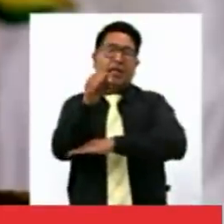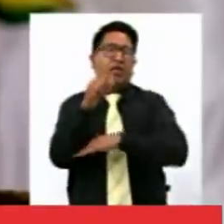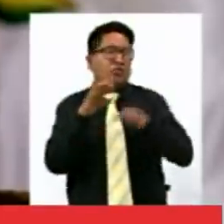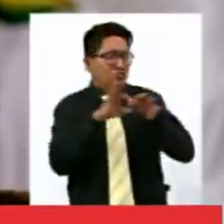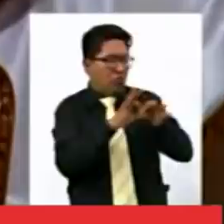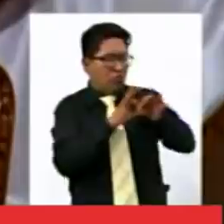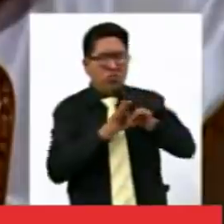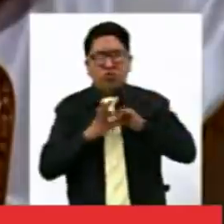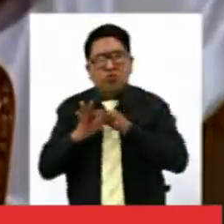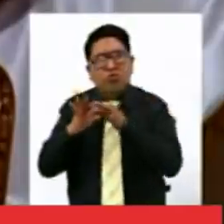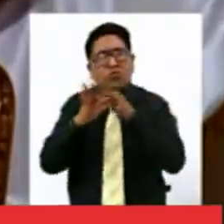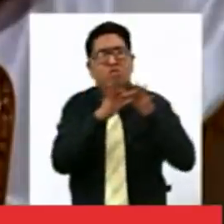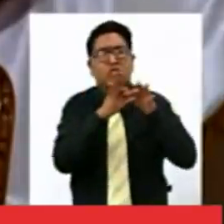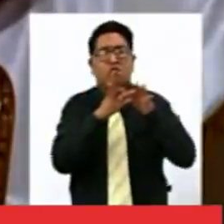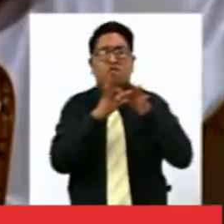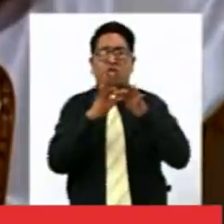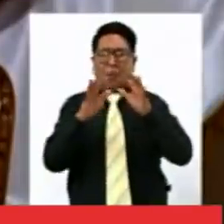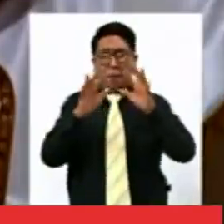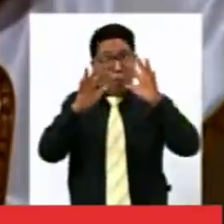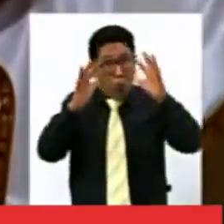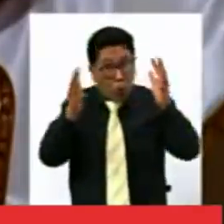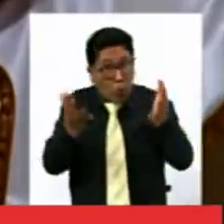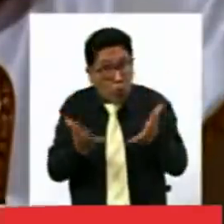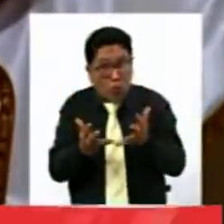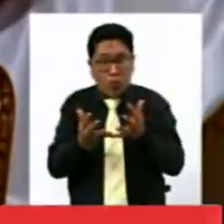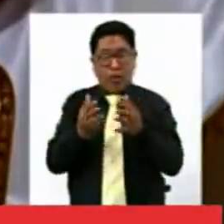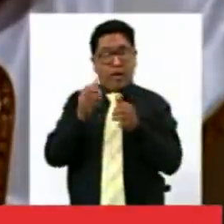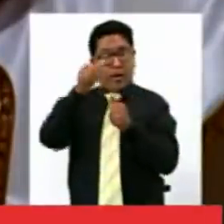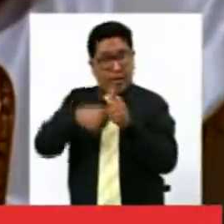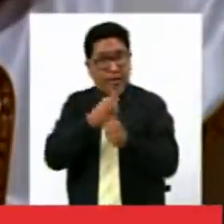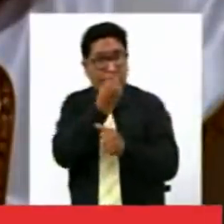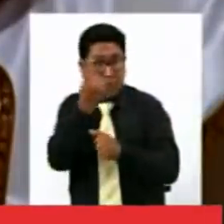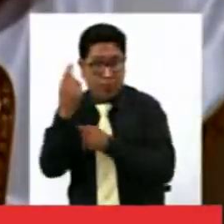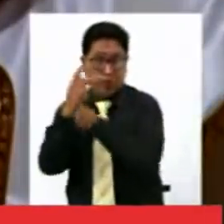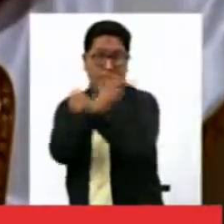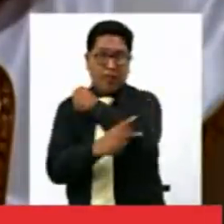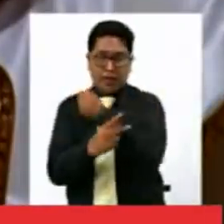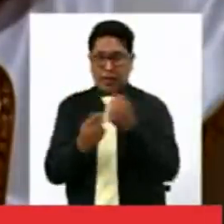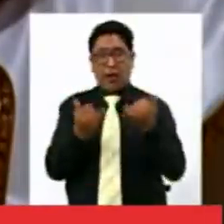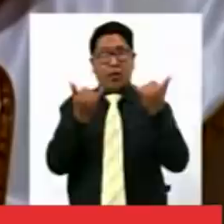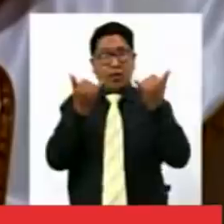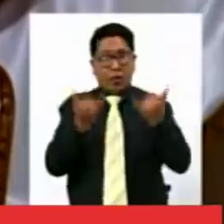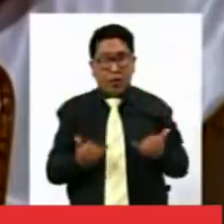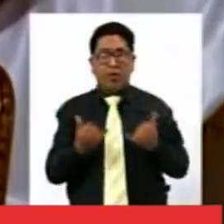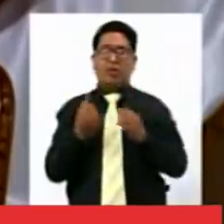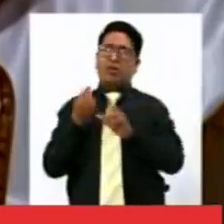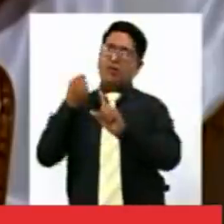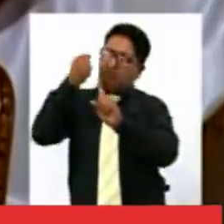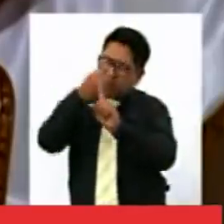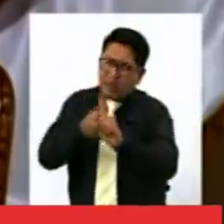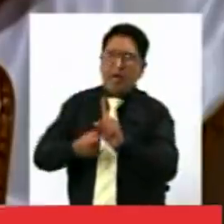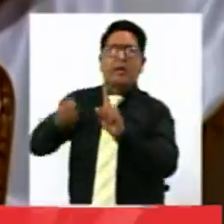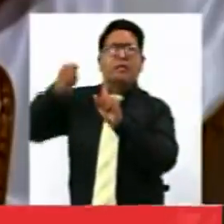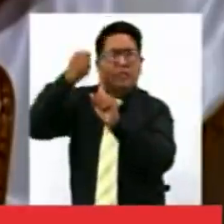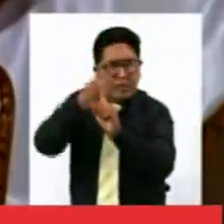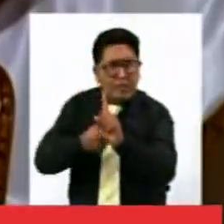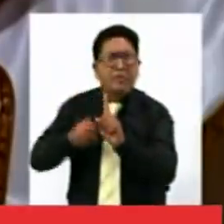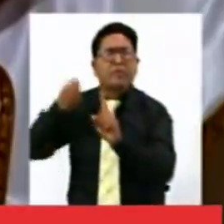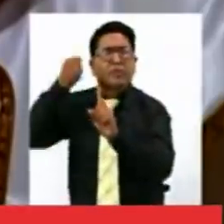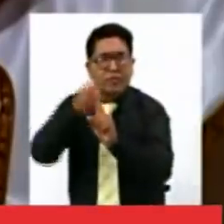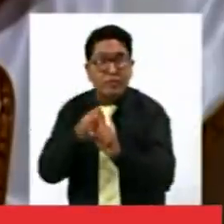bolivianos en todo el mundo en cada país hoy por hoy esta es una batalla muy difícil pero